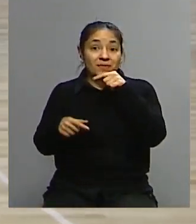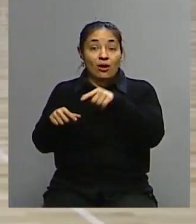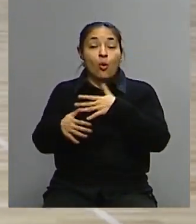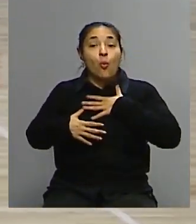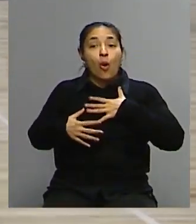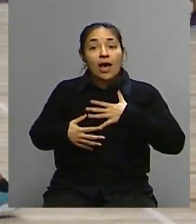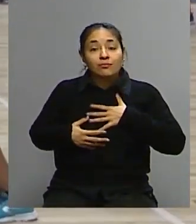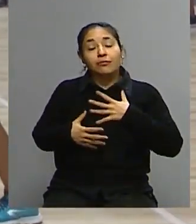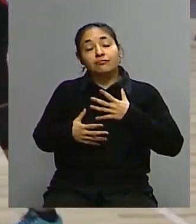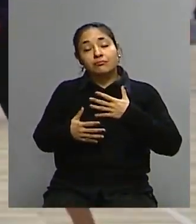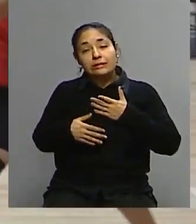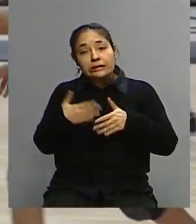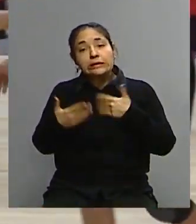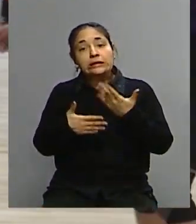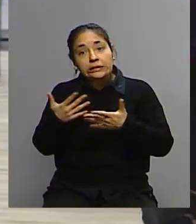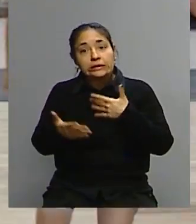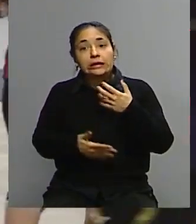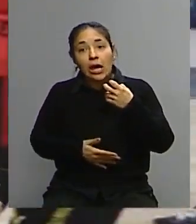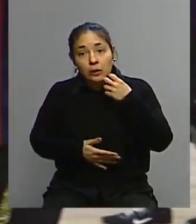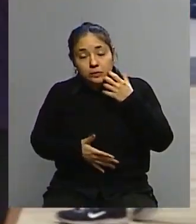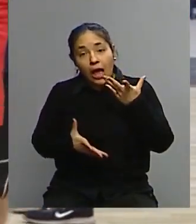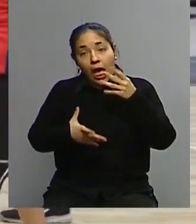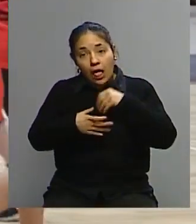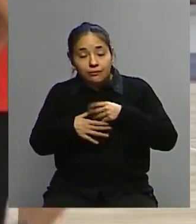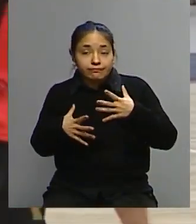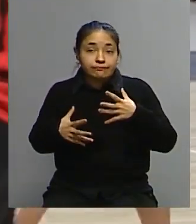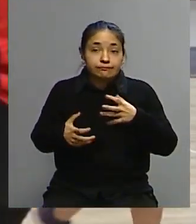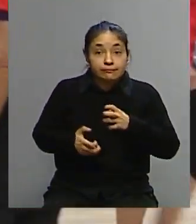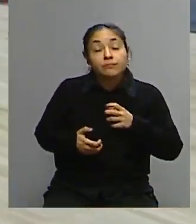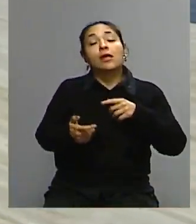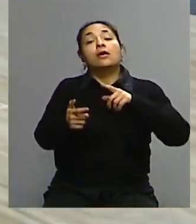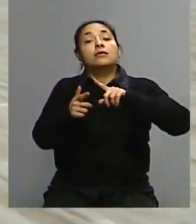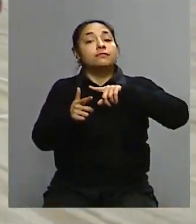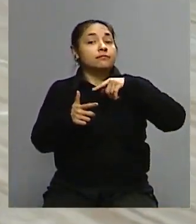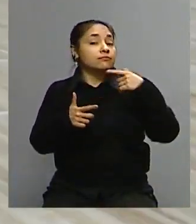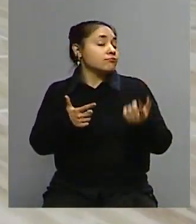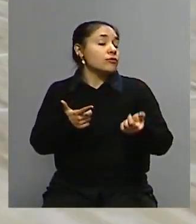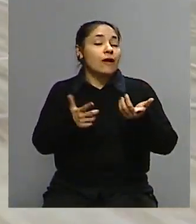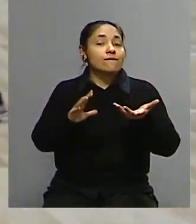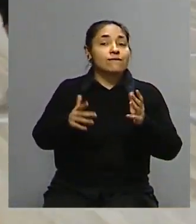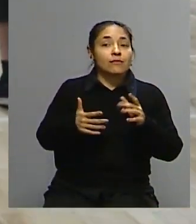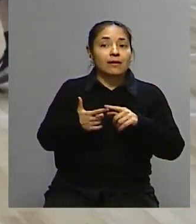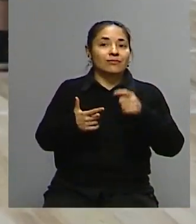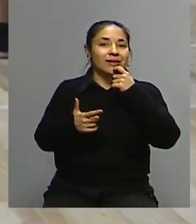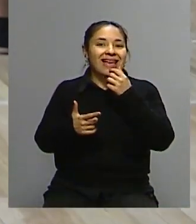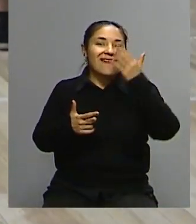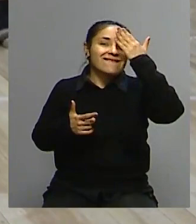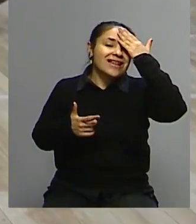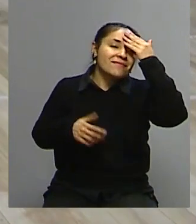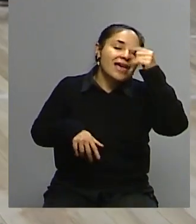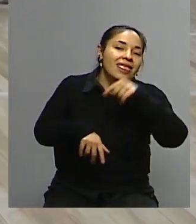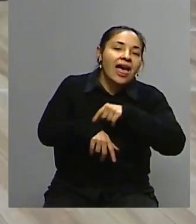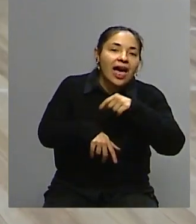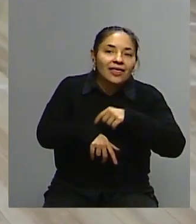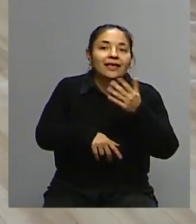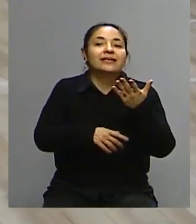va envejeciendo y obviamente hay cosas que van pasando en nuestro cuerpo, pero hay otros que tienen que ver con que cuando ya tienen más enfermedades y